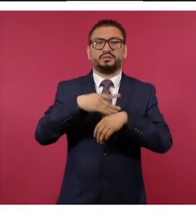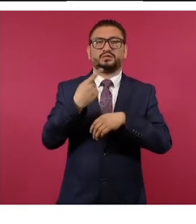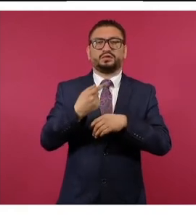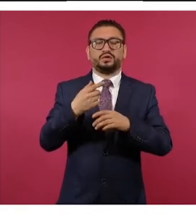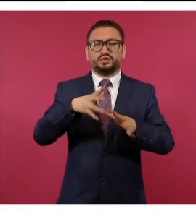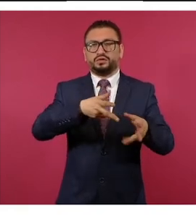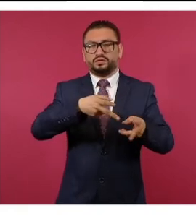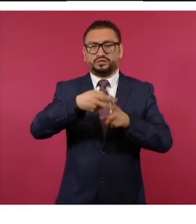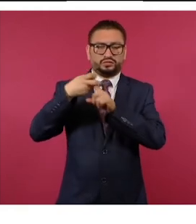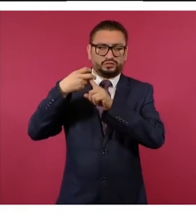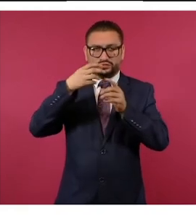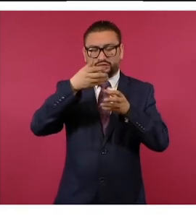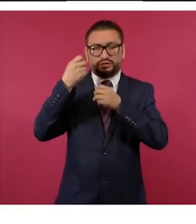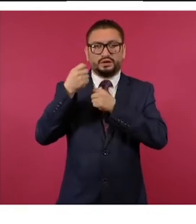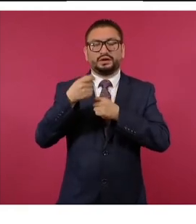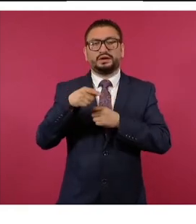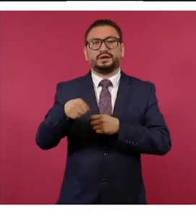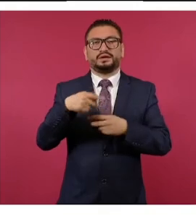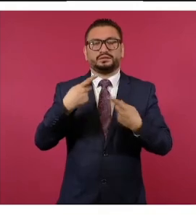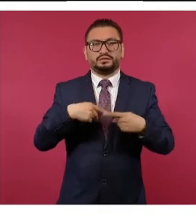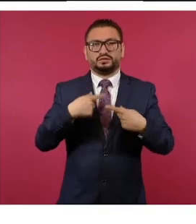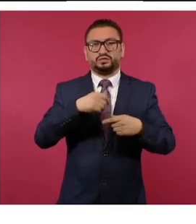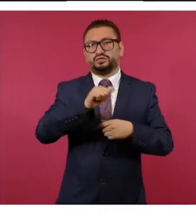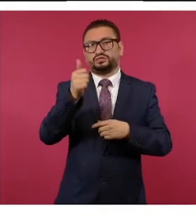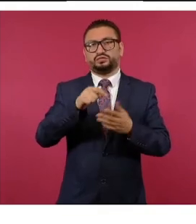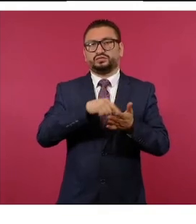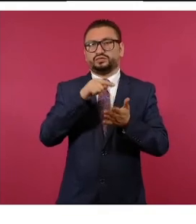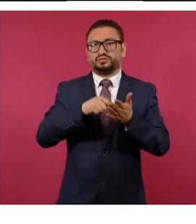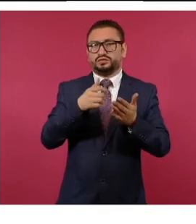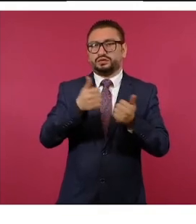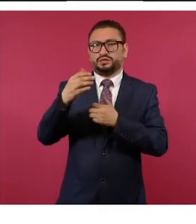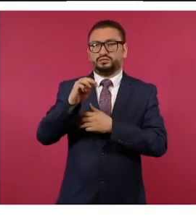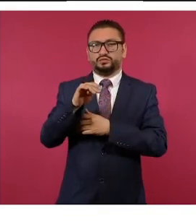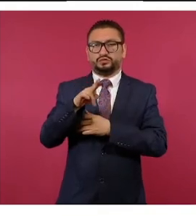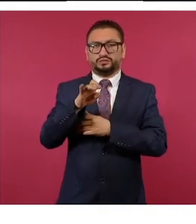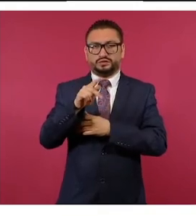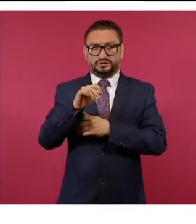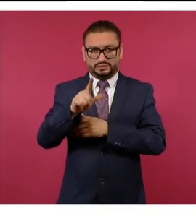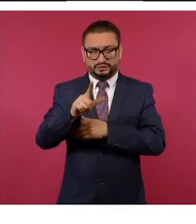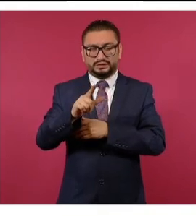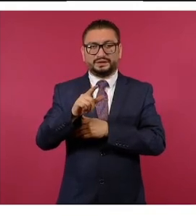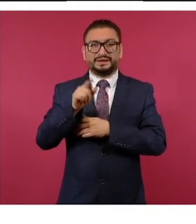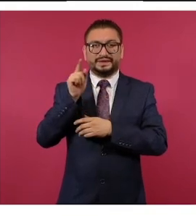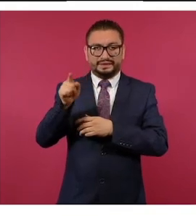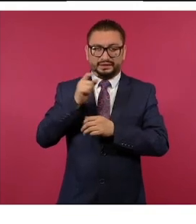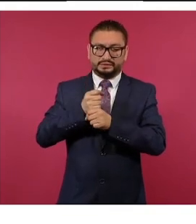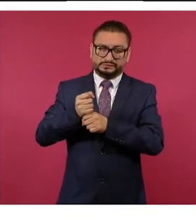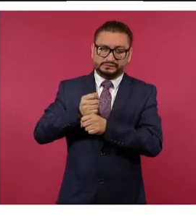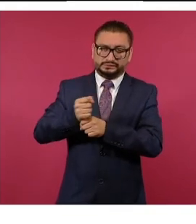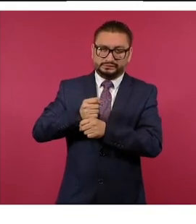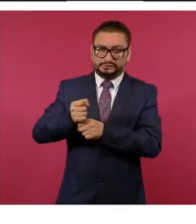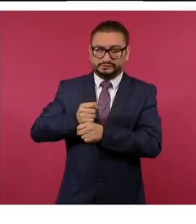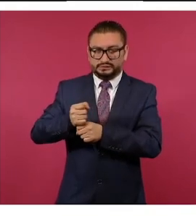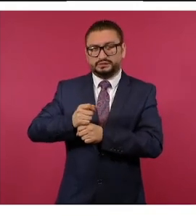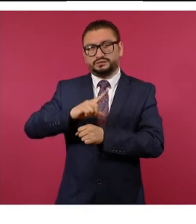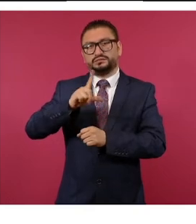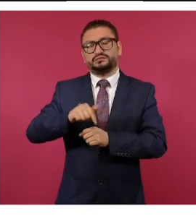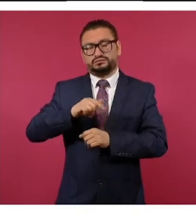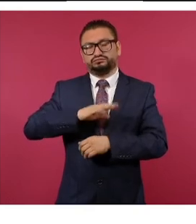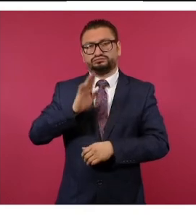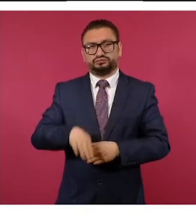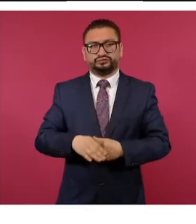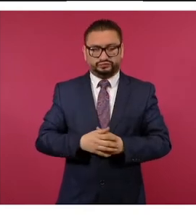en la colonia San Andrés y llevadas a otra colonia monumental, lugar donde fueron torturadas y después privadas de la